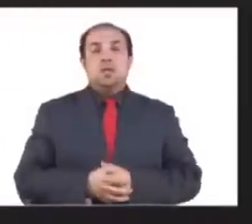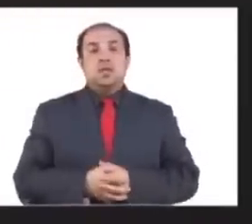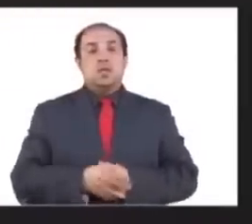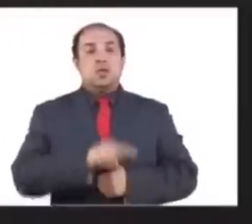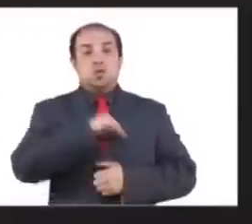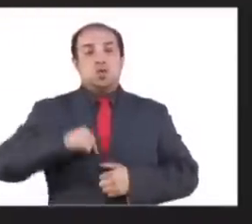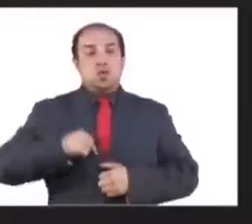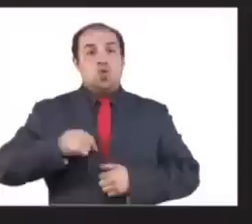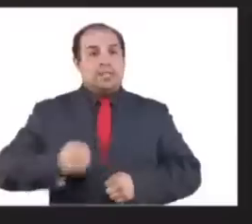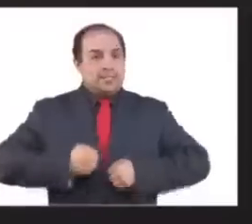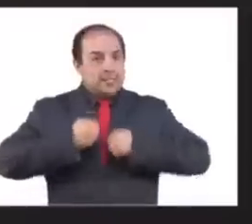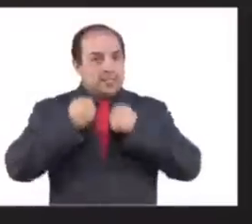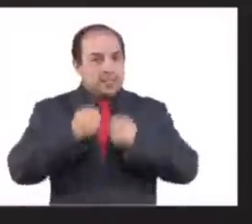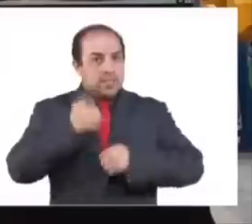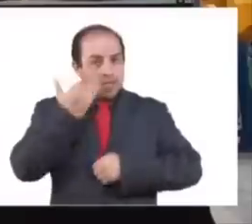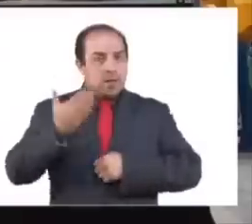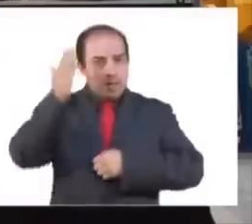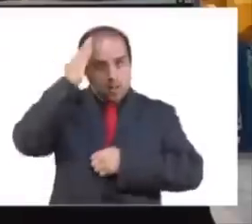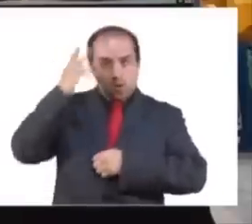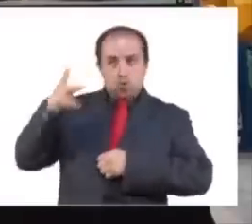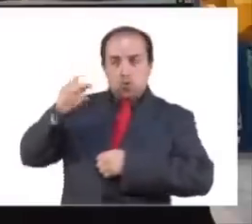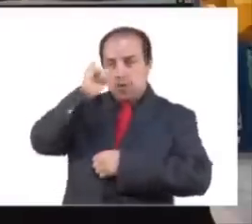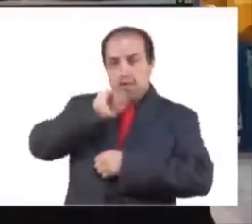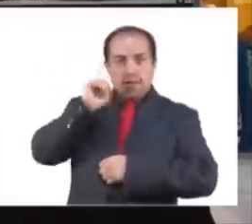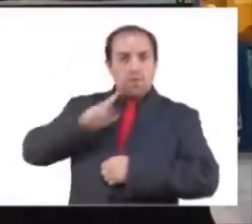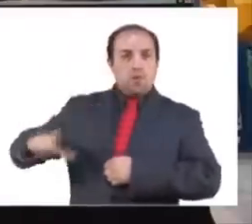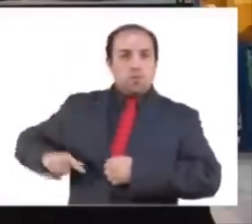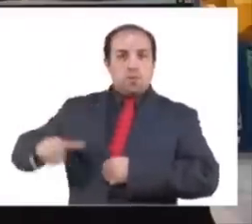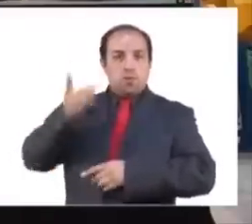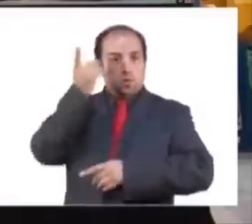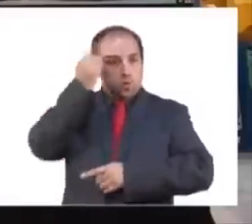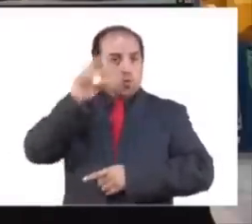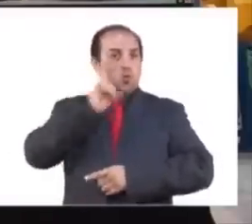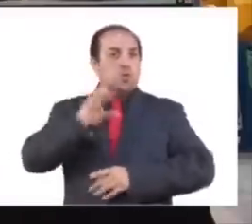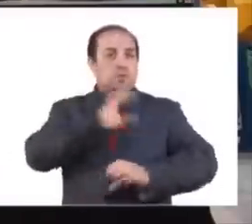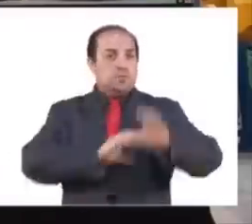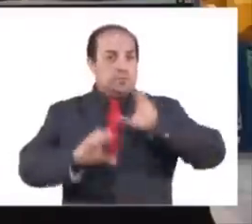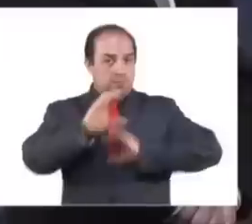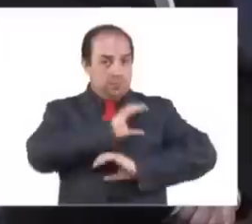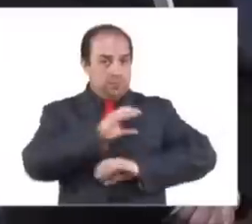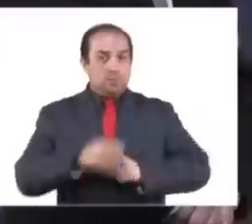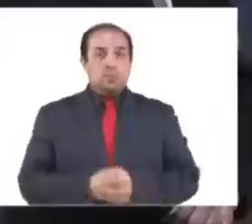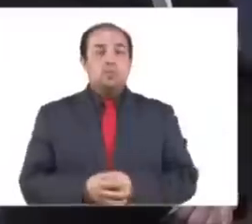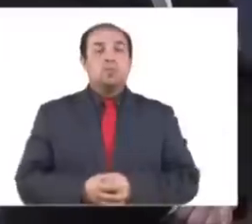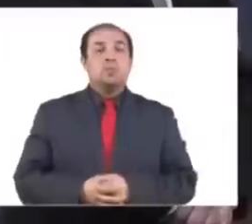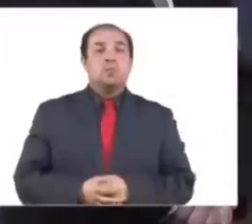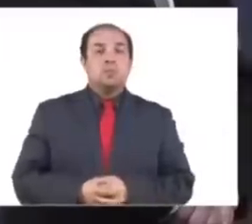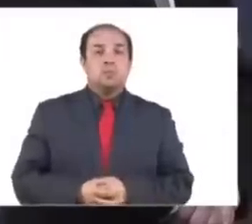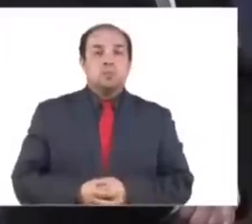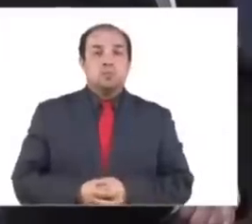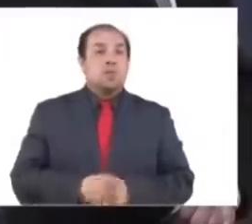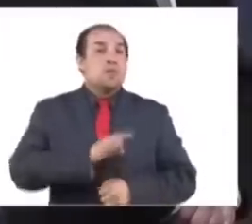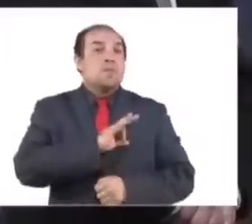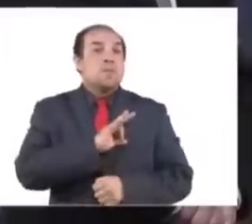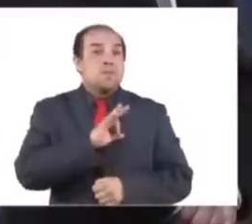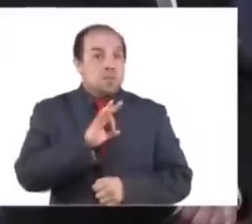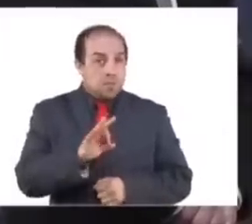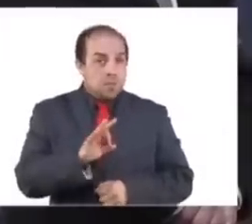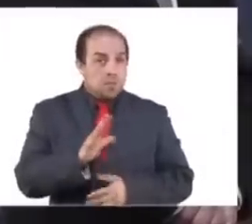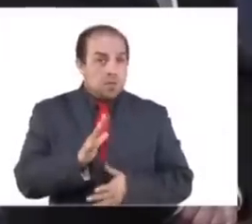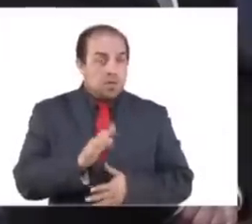el liderazgo de la jefa de gobierno, doctora Sheinbaum, podemos hacer